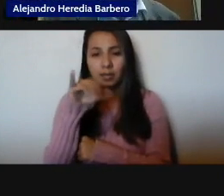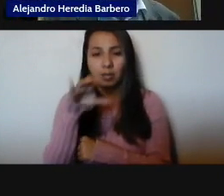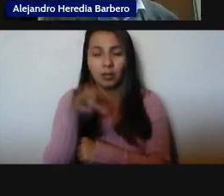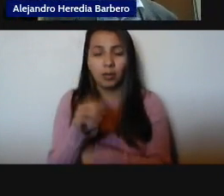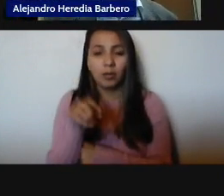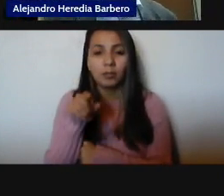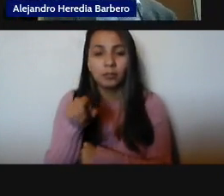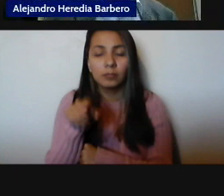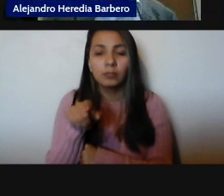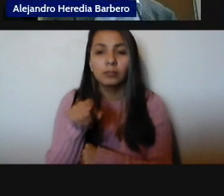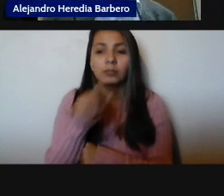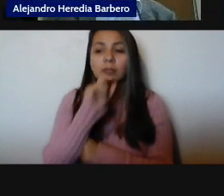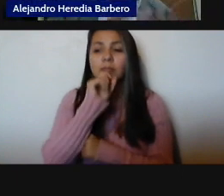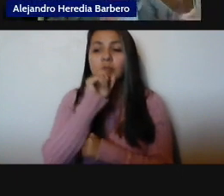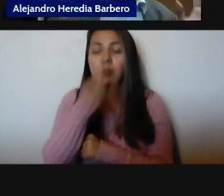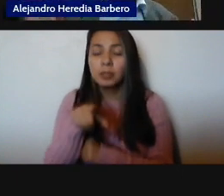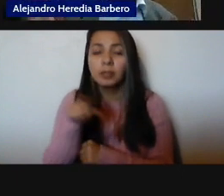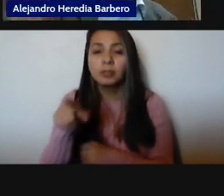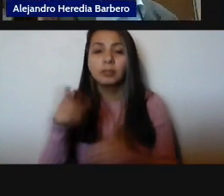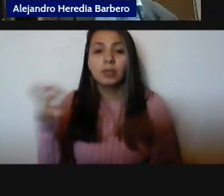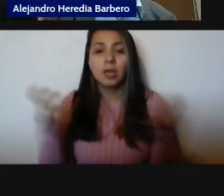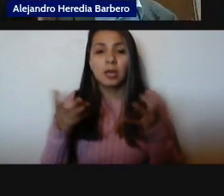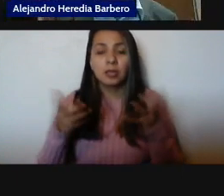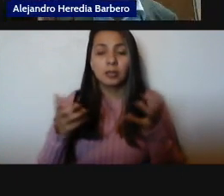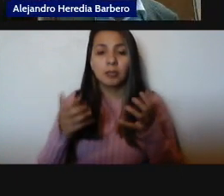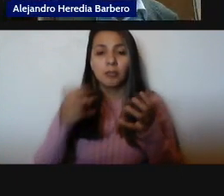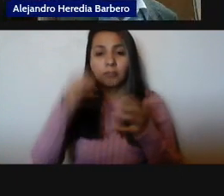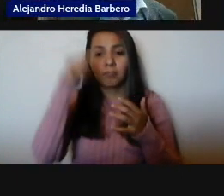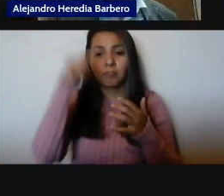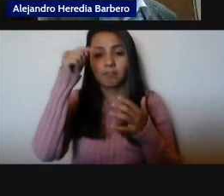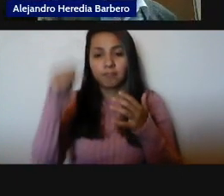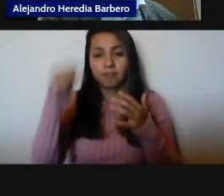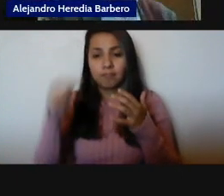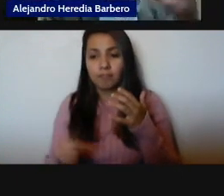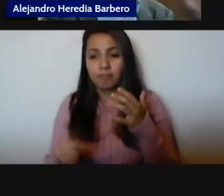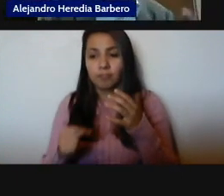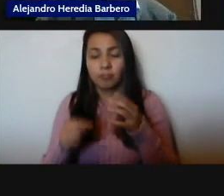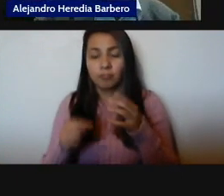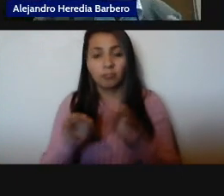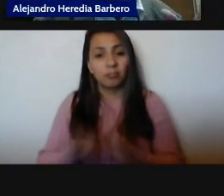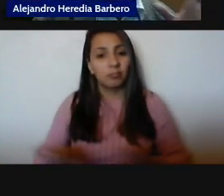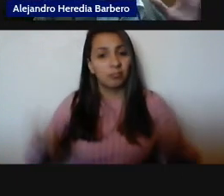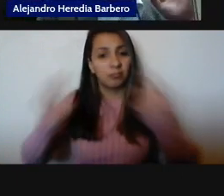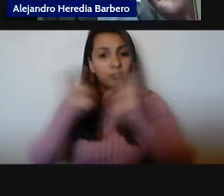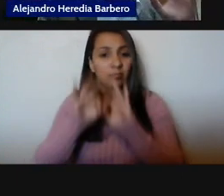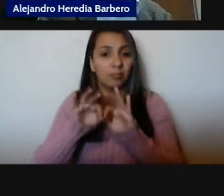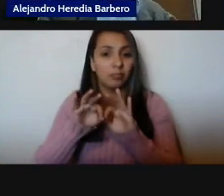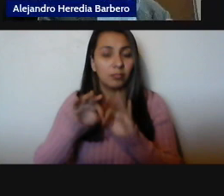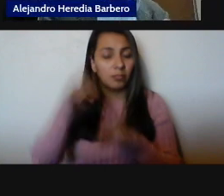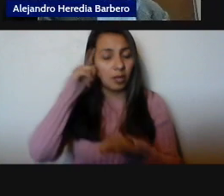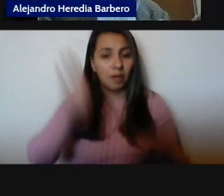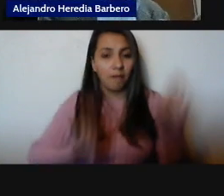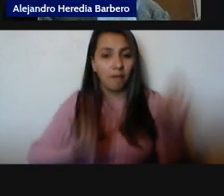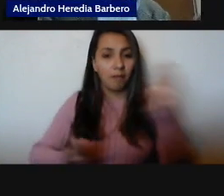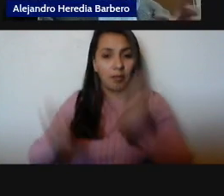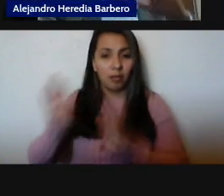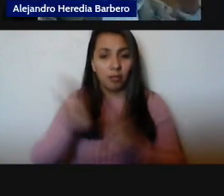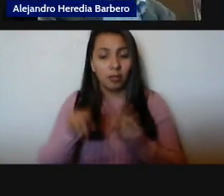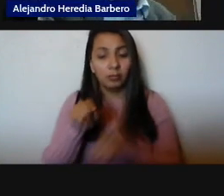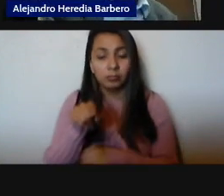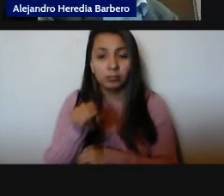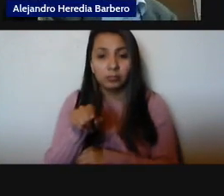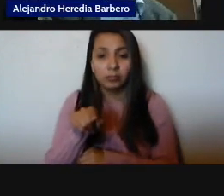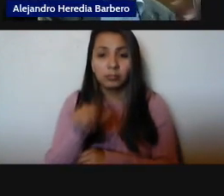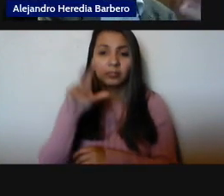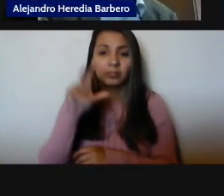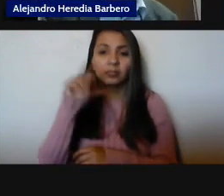los textiles, etcétera, y también consiguieron hacer la síntesis de compuestos de relevancia biológica